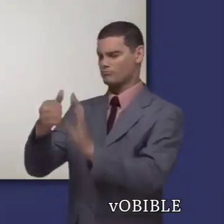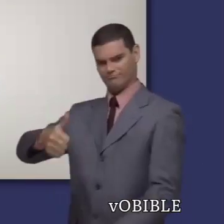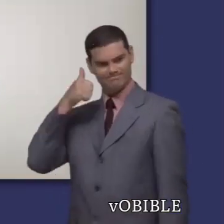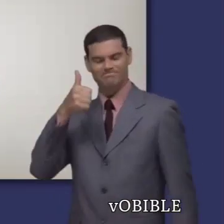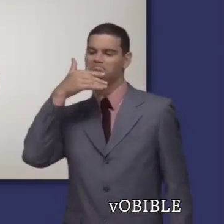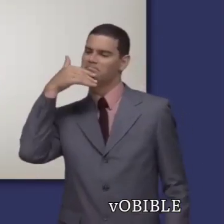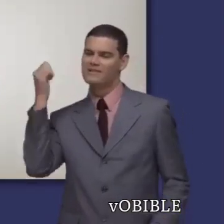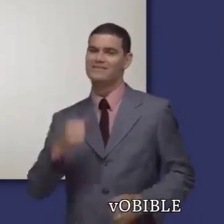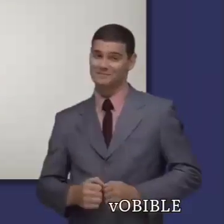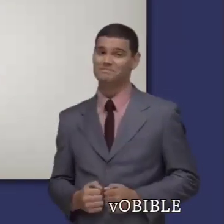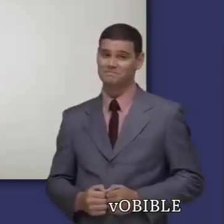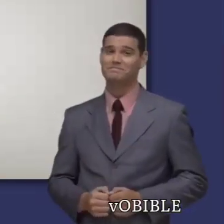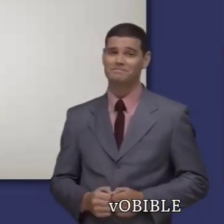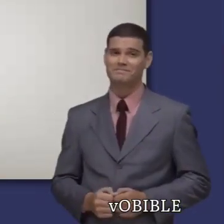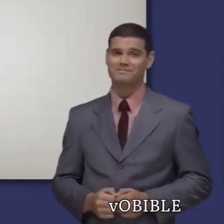en unión con Él.